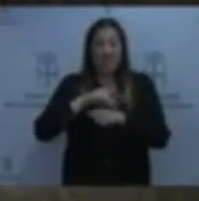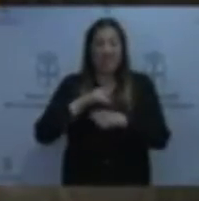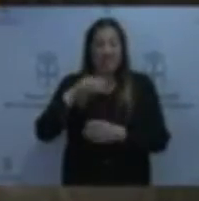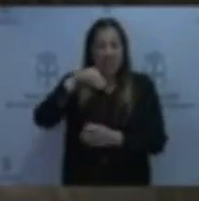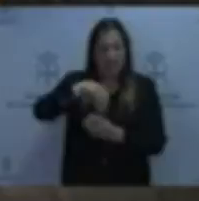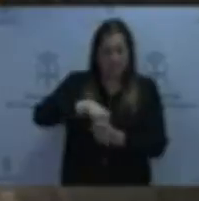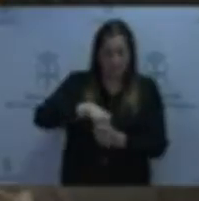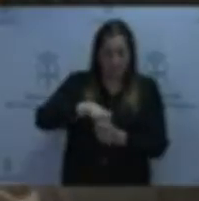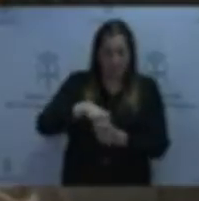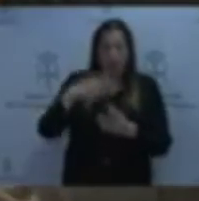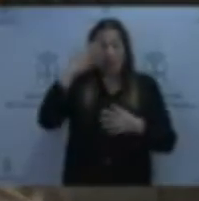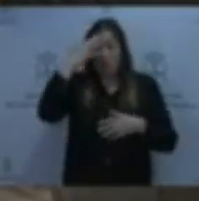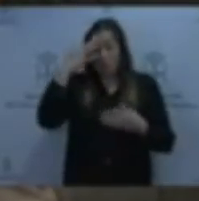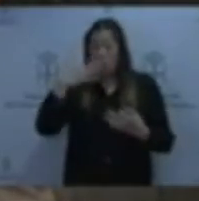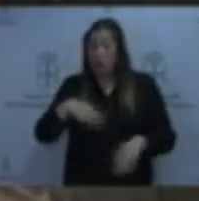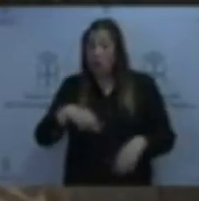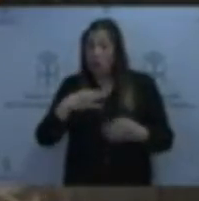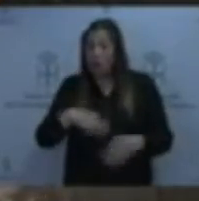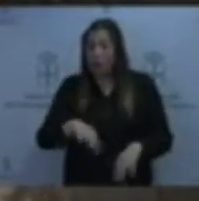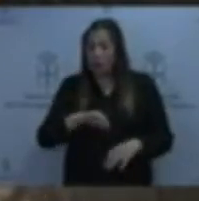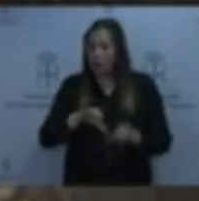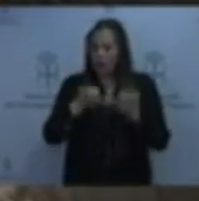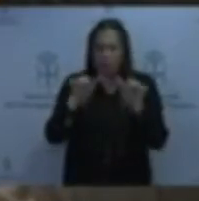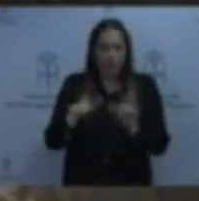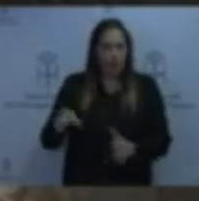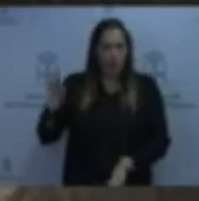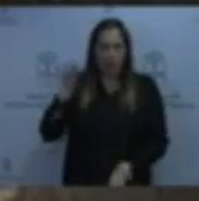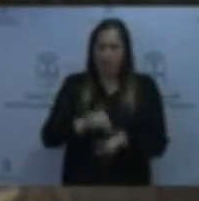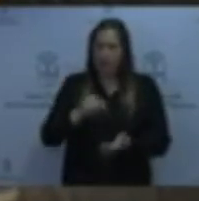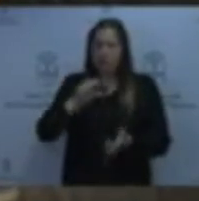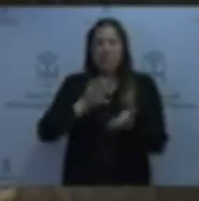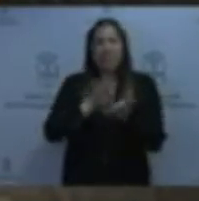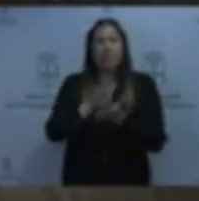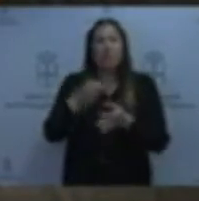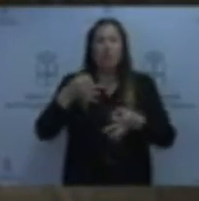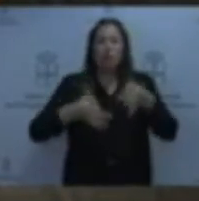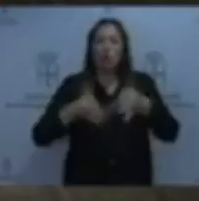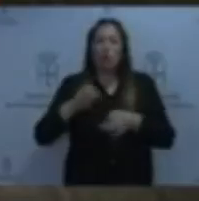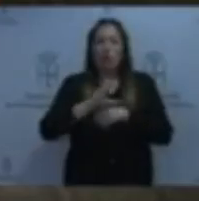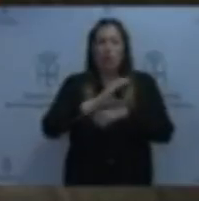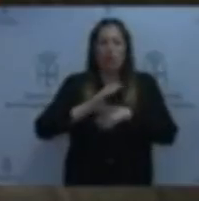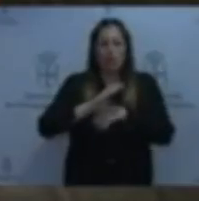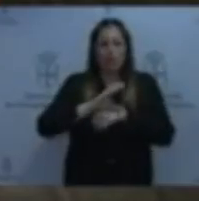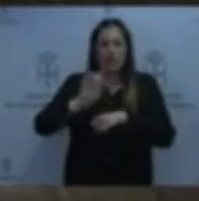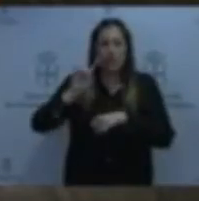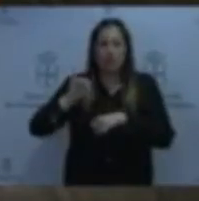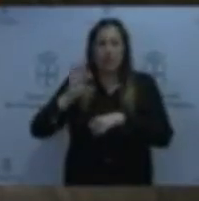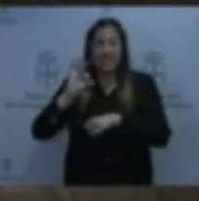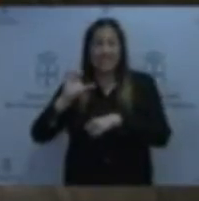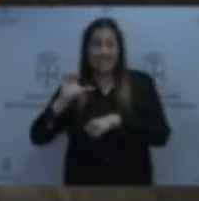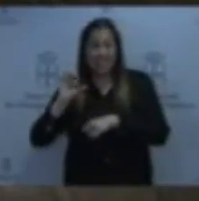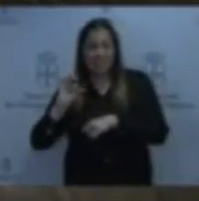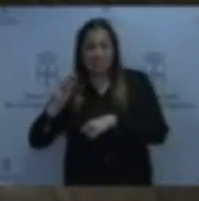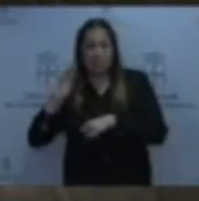Como es lógico, de forma inmediata, los servicios jurídicos de la Consejería y del propio SESPA